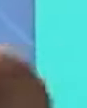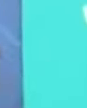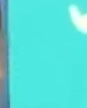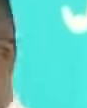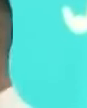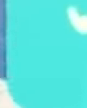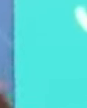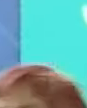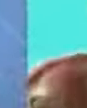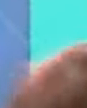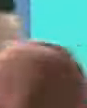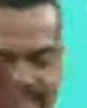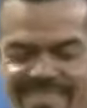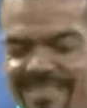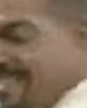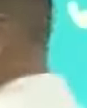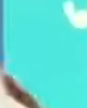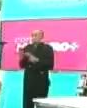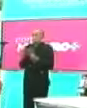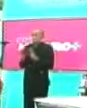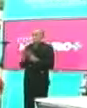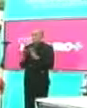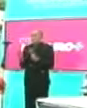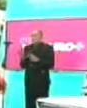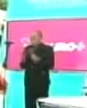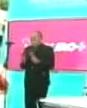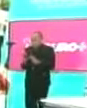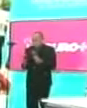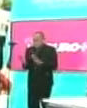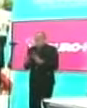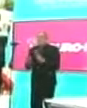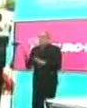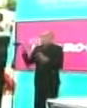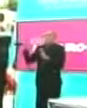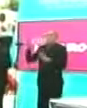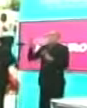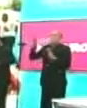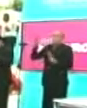Bueno, mijito, y el sábado por doquiera se escuchan los comentarios.